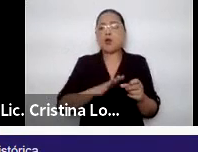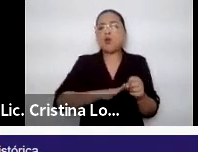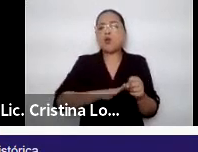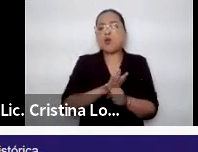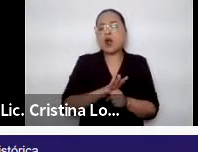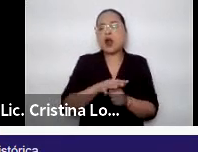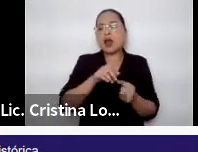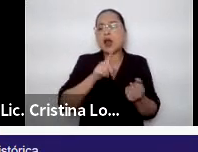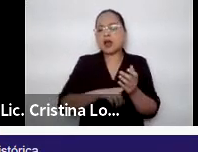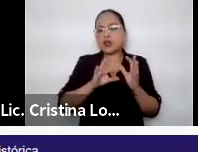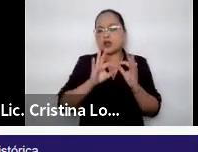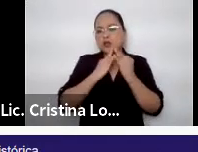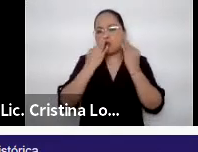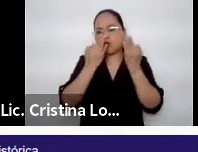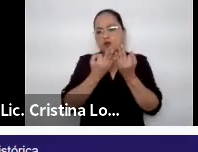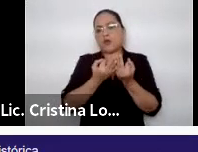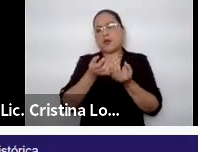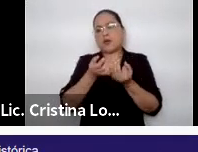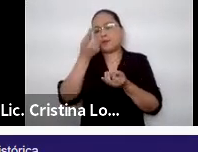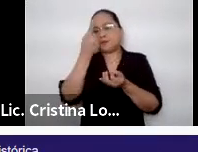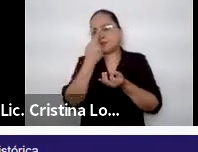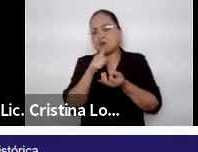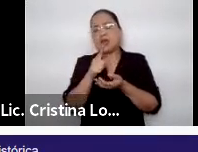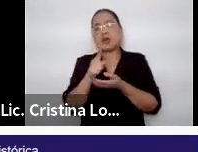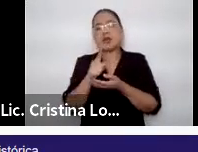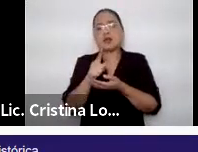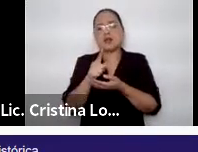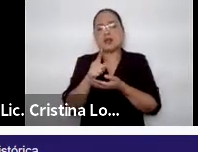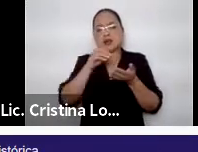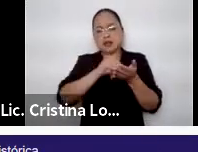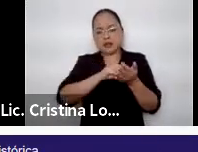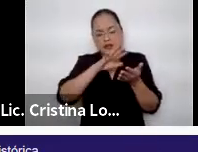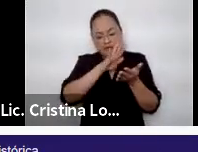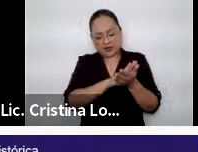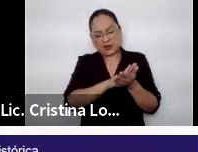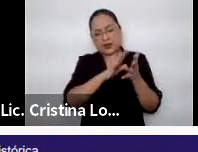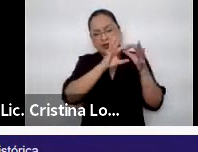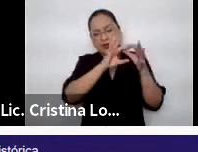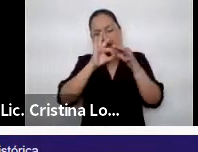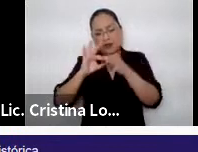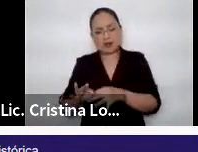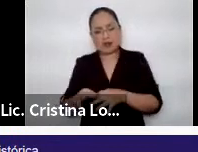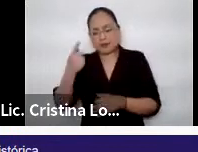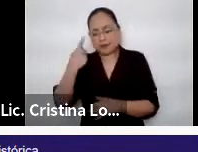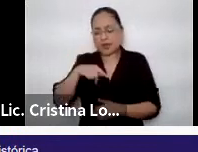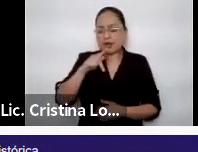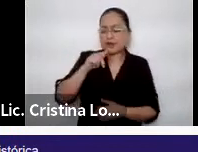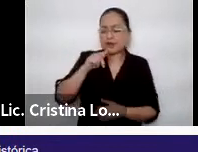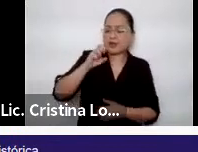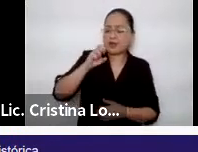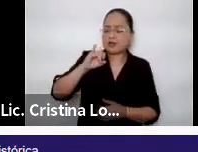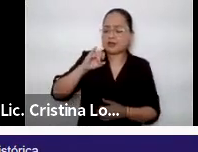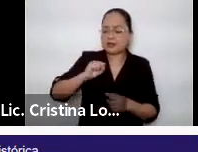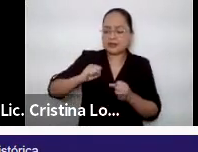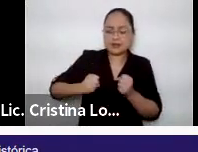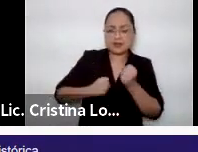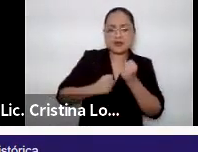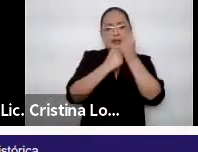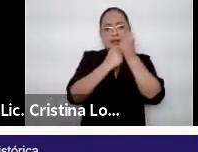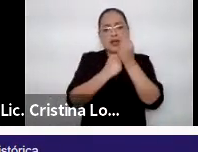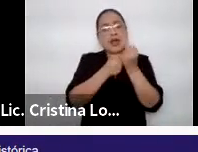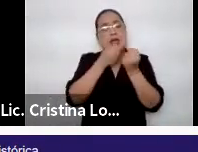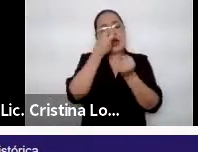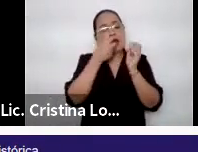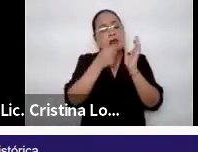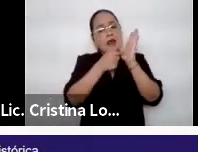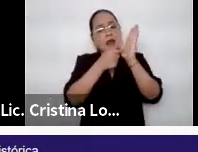los ordenamientos que han sido citados en las tesis. Y nos dan una referencia